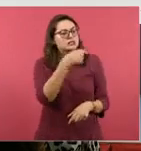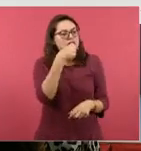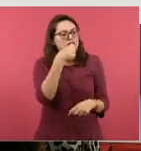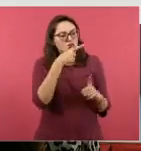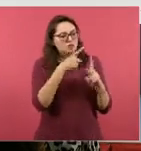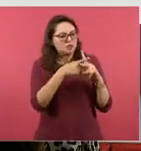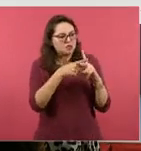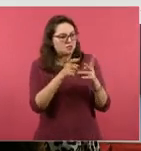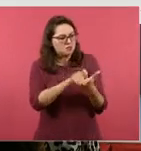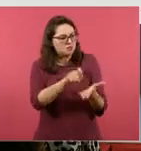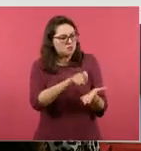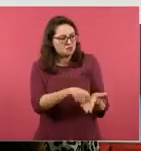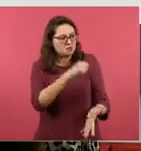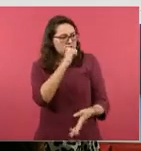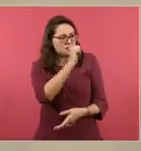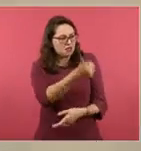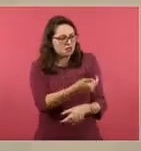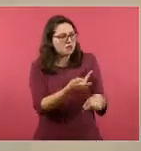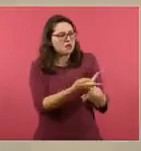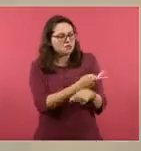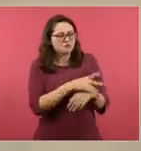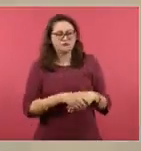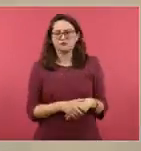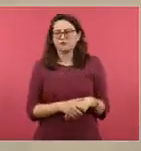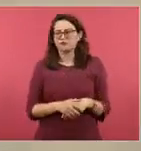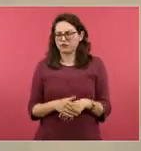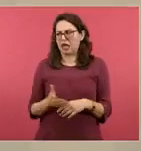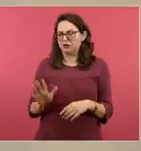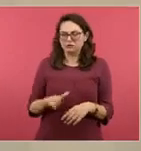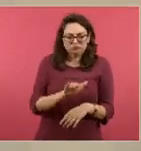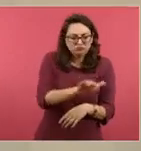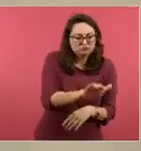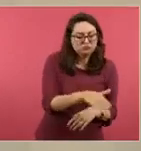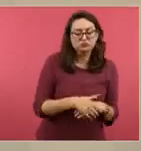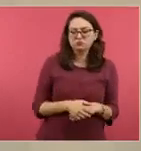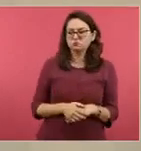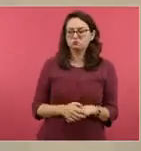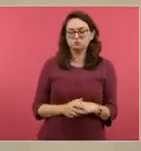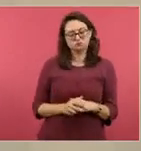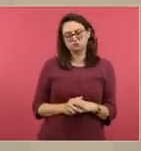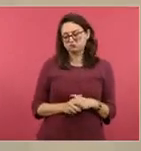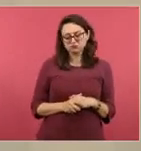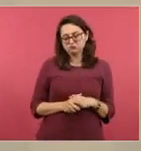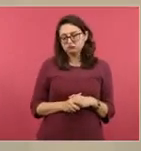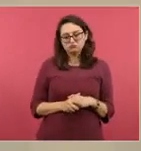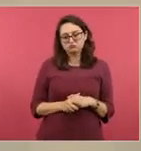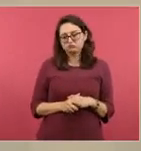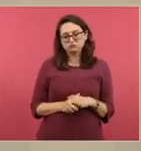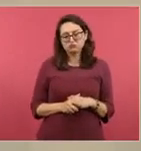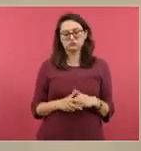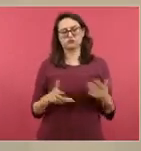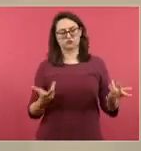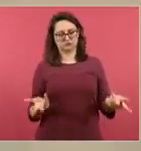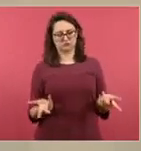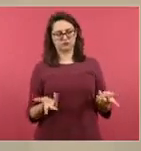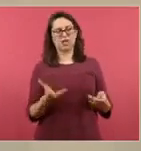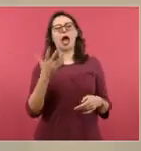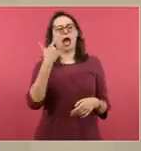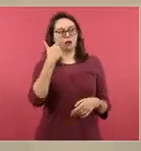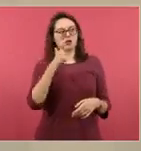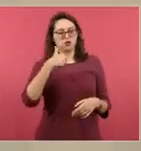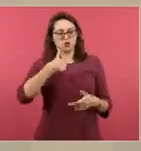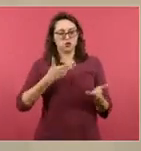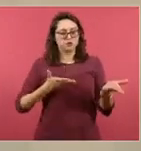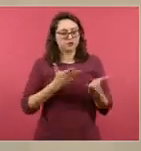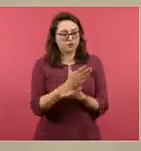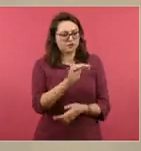ver. Y pues el niño no, entonces dije, bueno, pues voy a hablar. Oye, ¿por qué no terminas tu trabajo? ¿Por qué no avanzas?